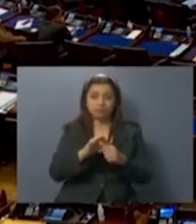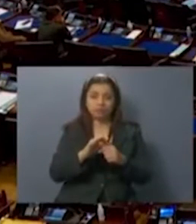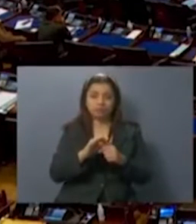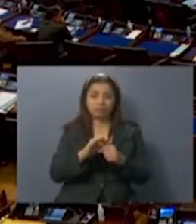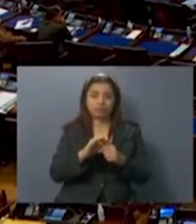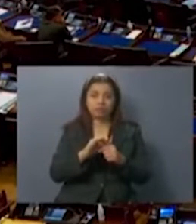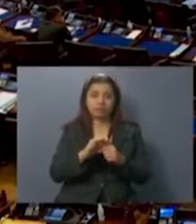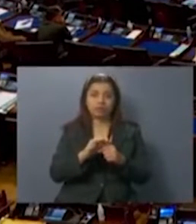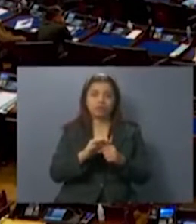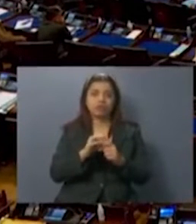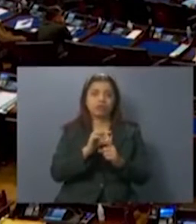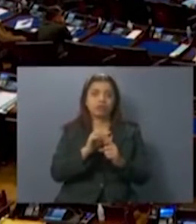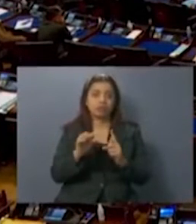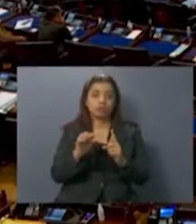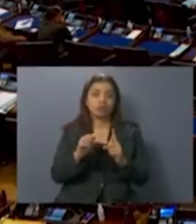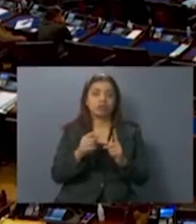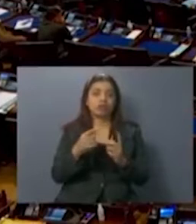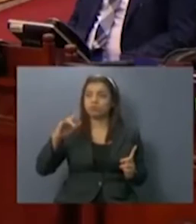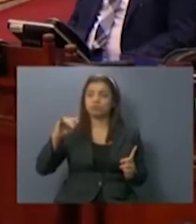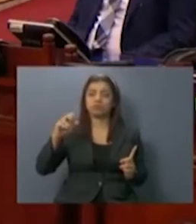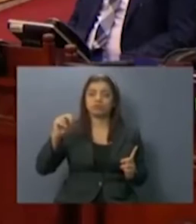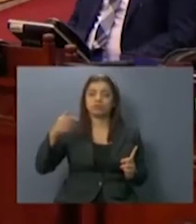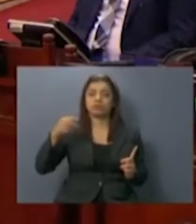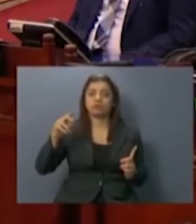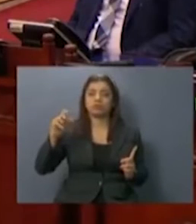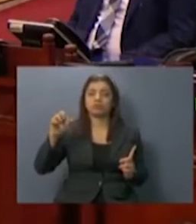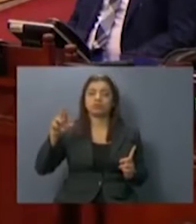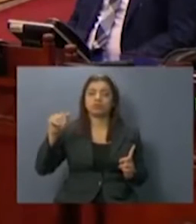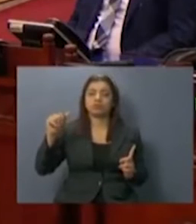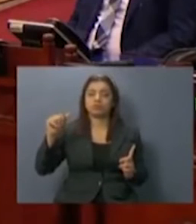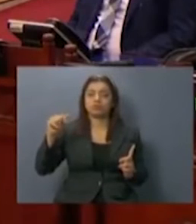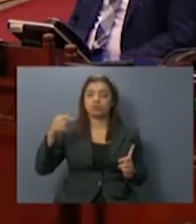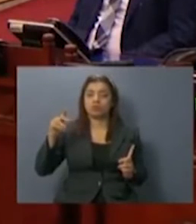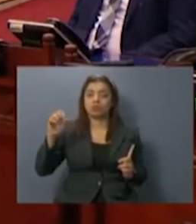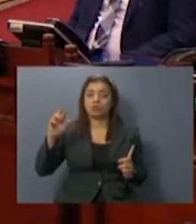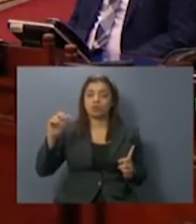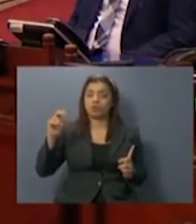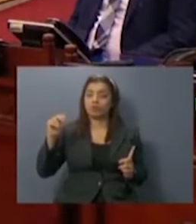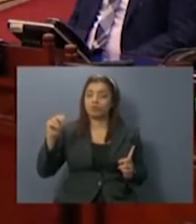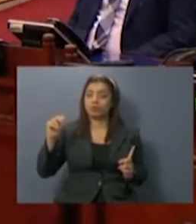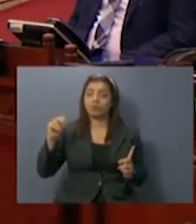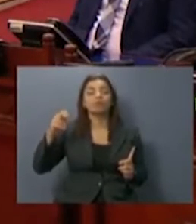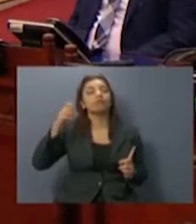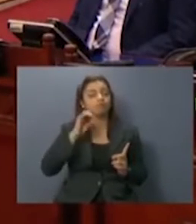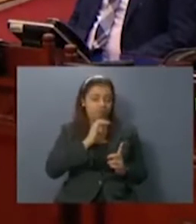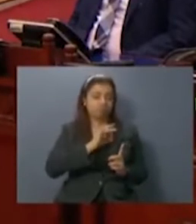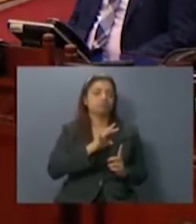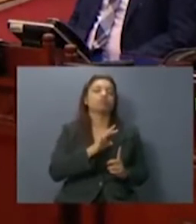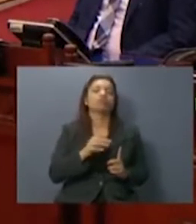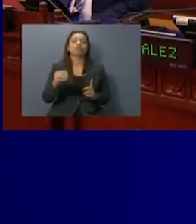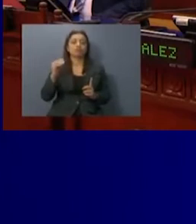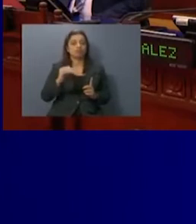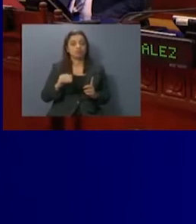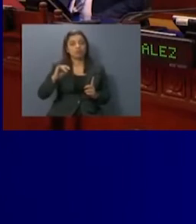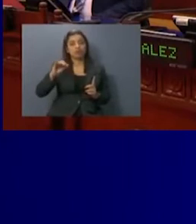él fue electo democráticamente, que cuenta con el respaldo del pueblo. Y por otro lado, hay la